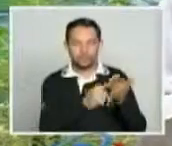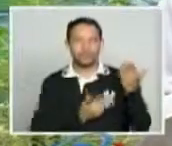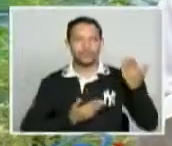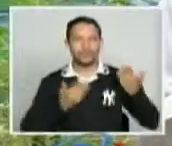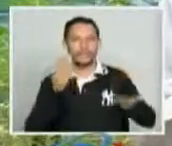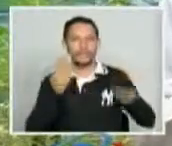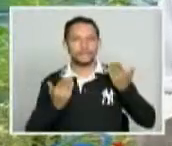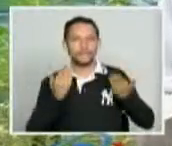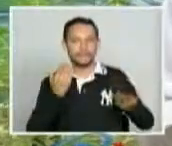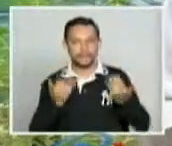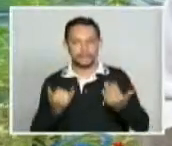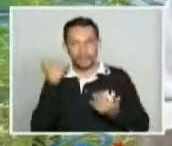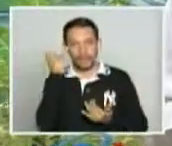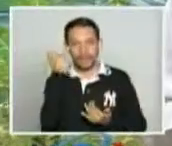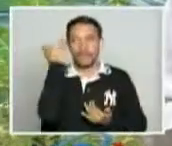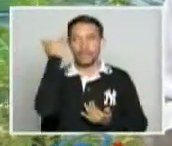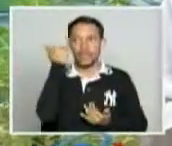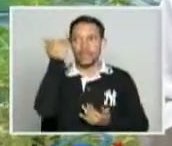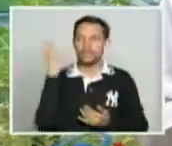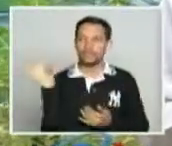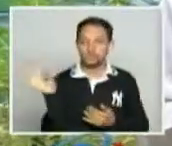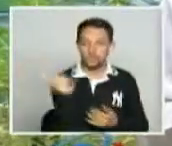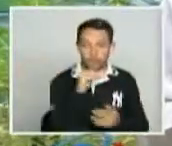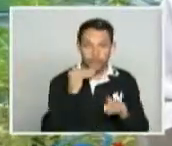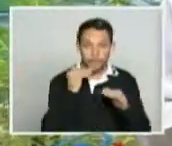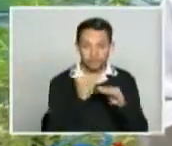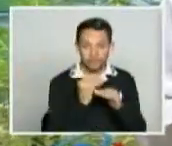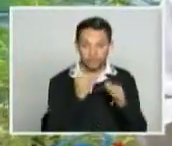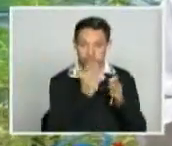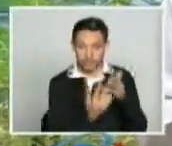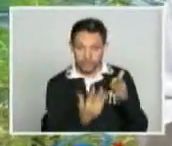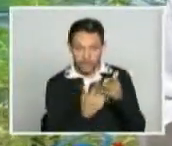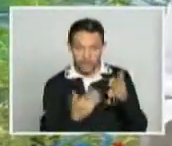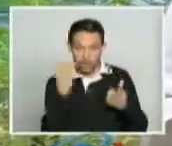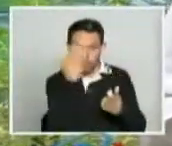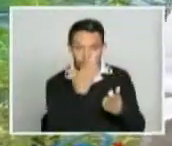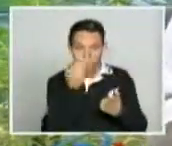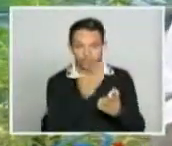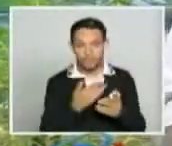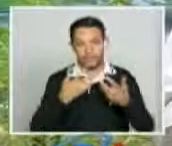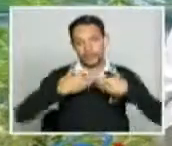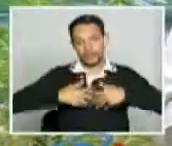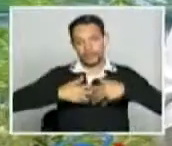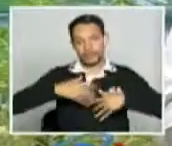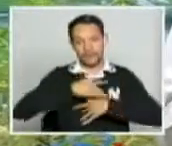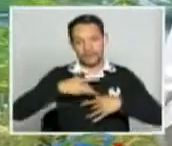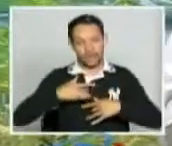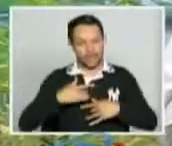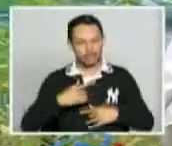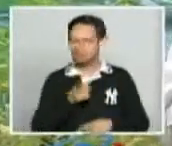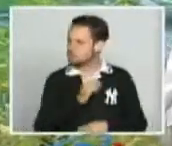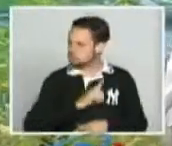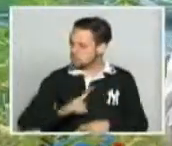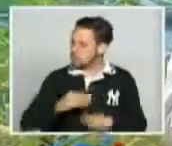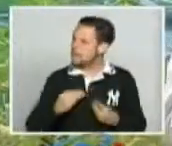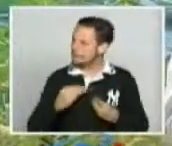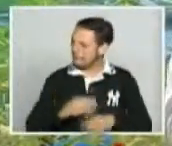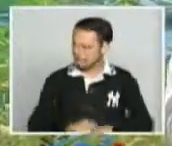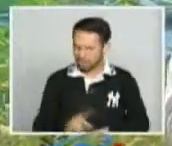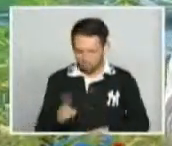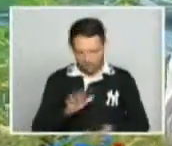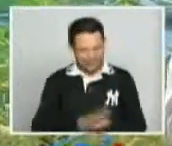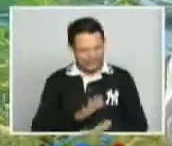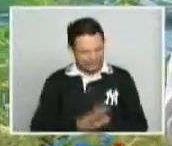que inicialmente no todas las personas tienen la oportunidad del examen de sangre. O la EPS no considera estos síntomas